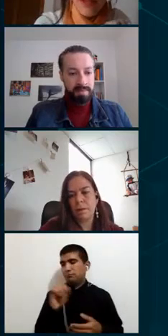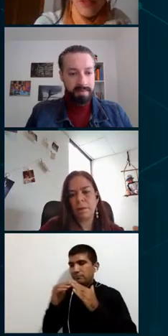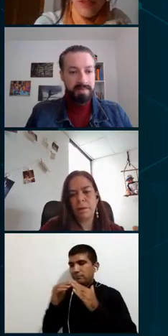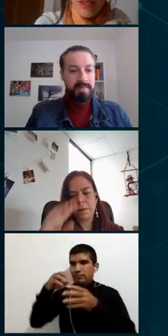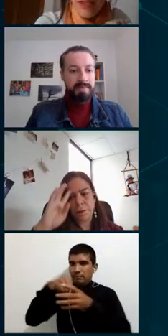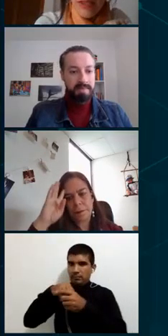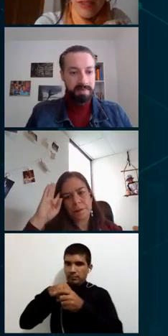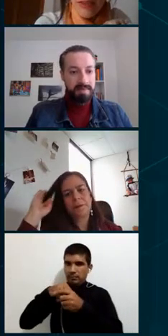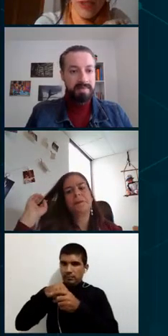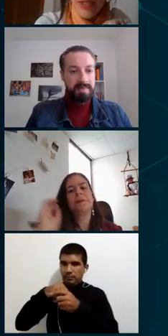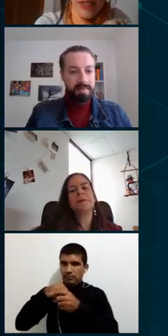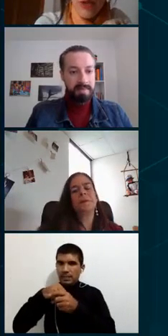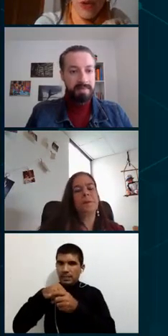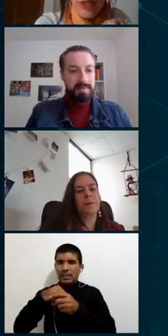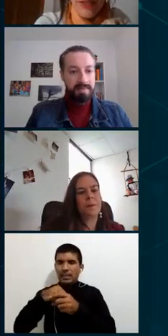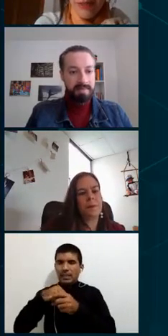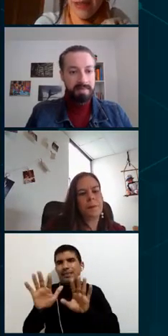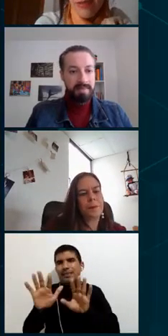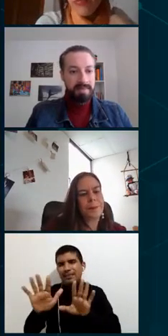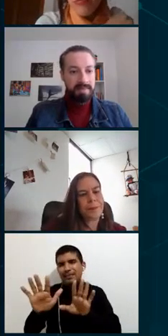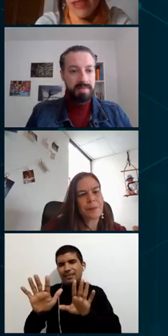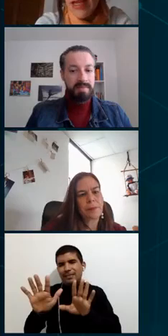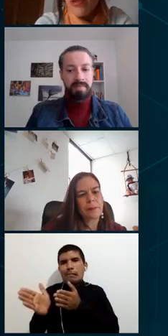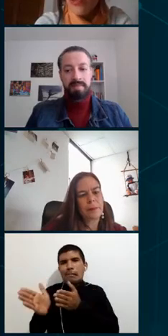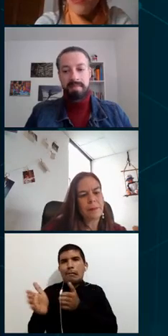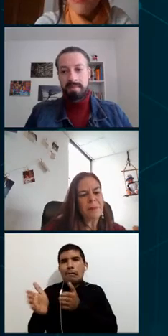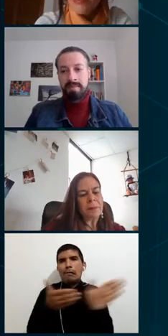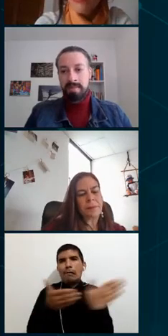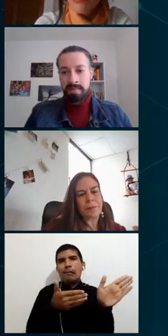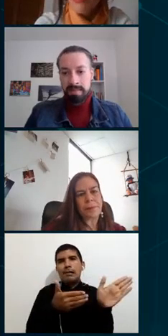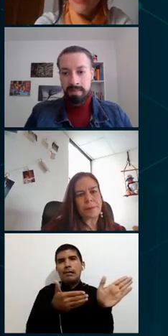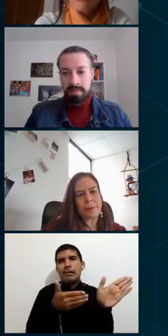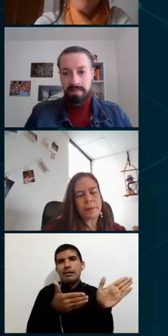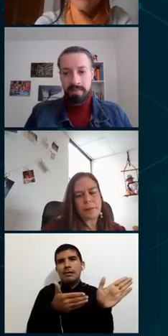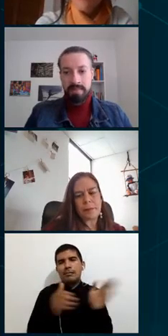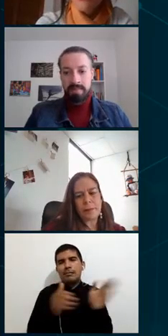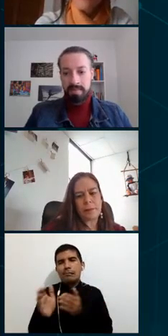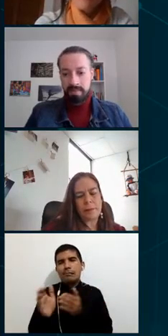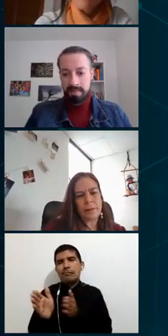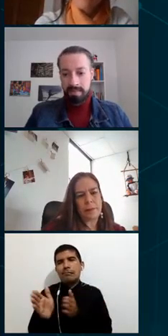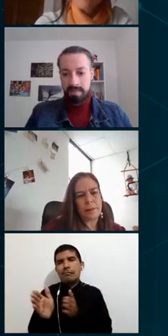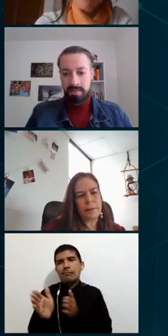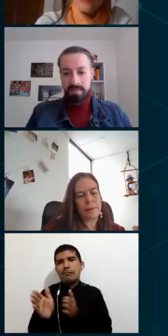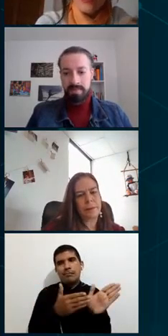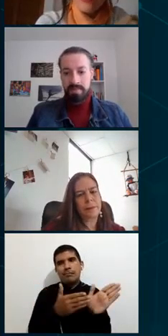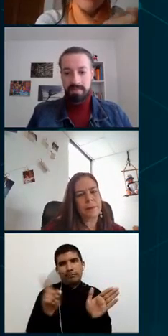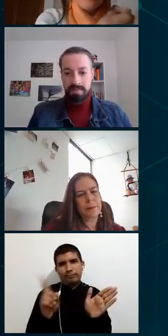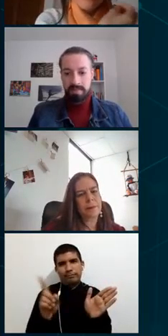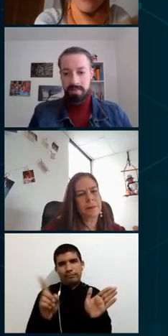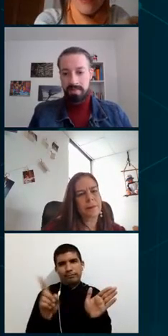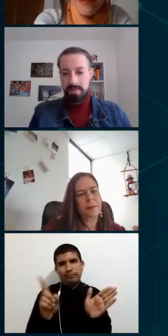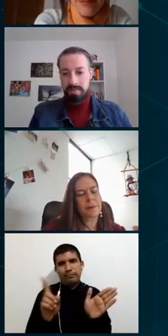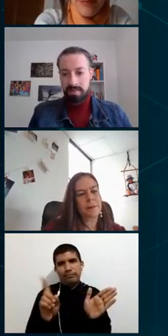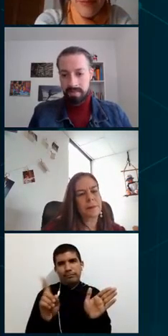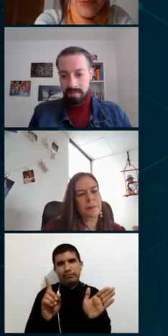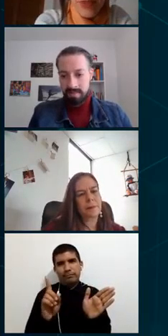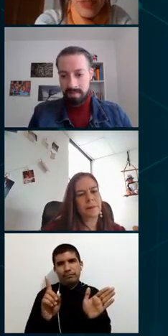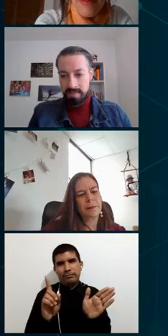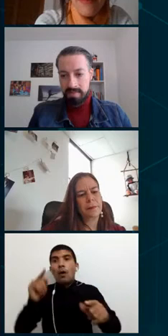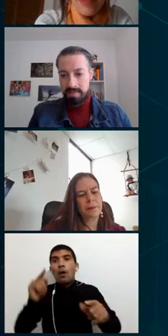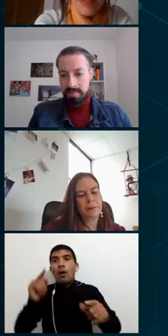¿cierto? O sea, lo que dices es, claro, es súper válido, un llamado a la conciencia, pero es, si yo ya tuve que